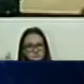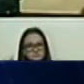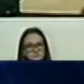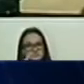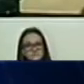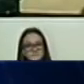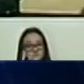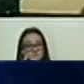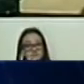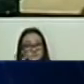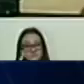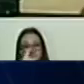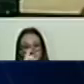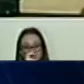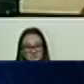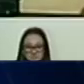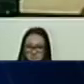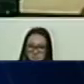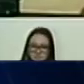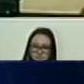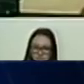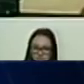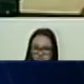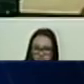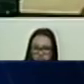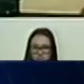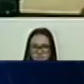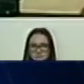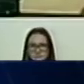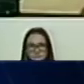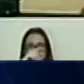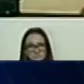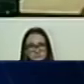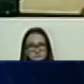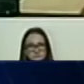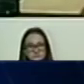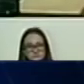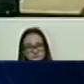199 años del discurso de Angostura. Para ustedes, corresponsales